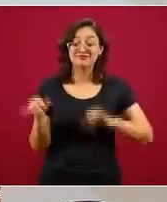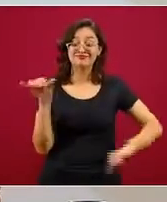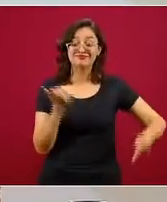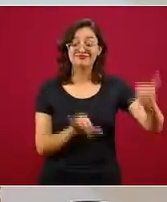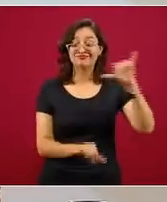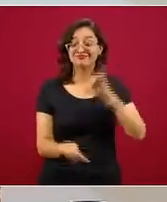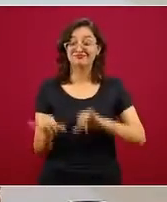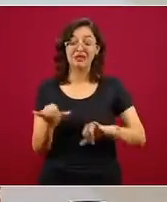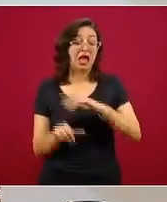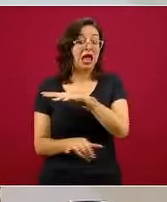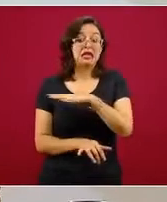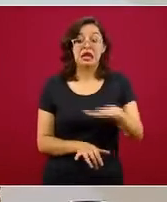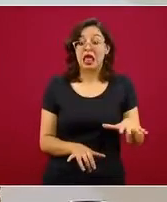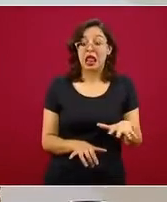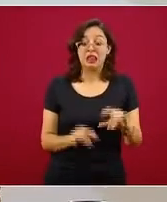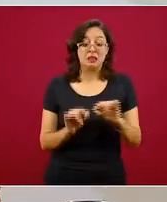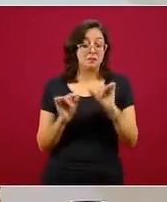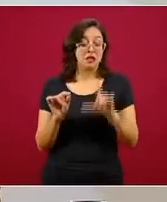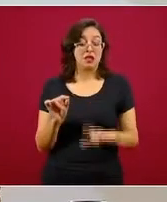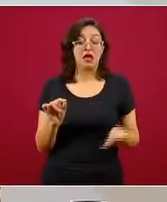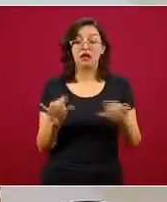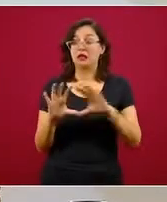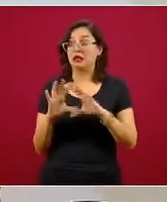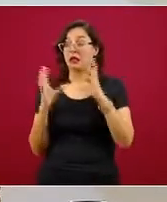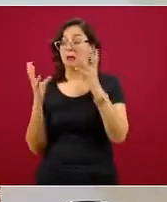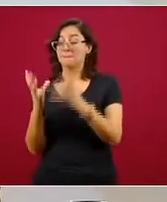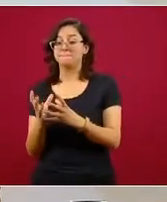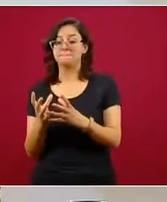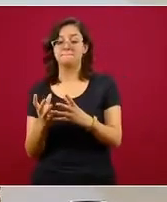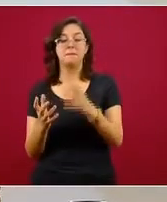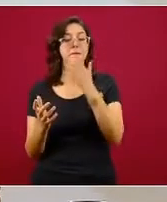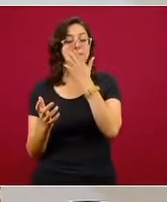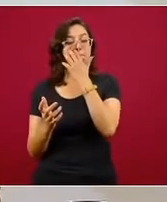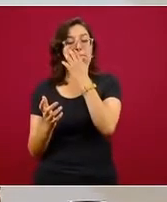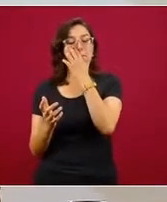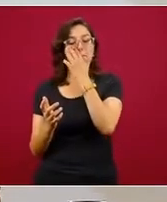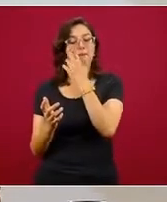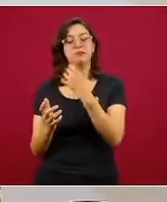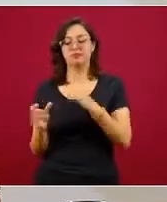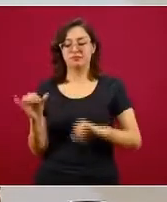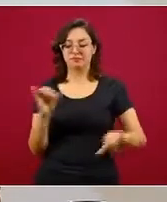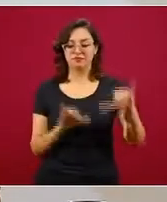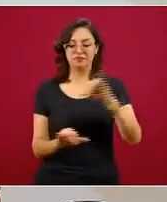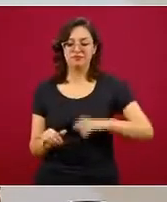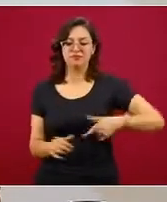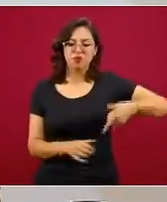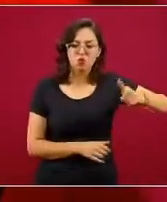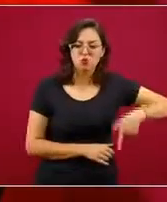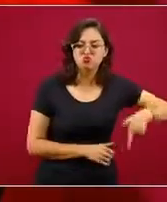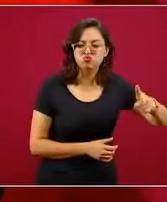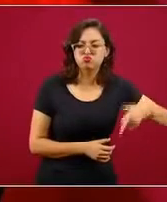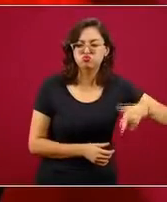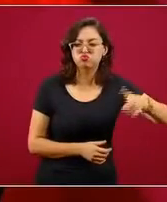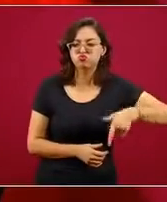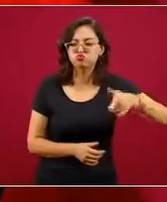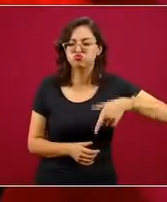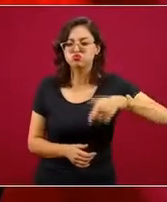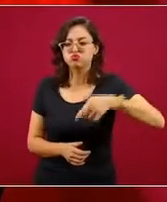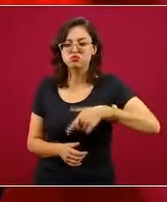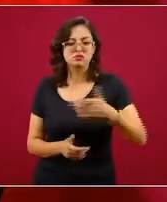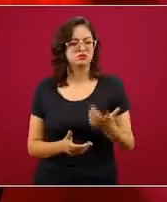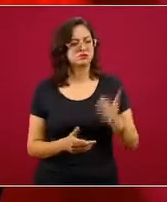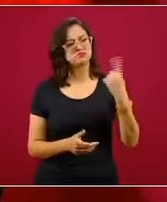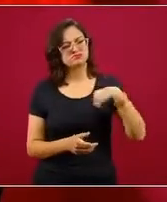país y en el mundo, como herbicidas, que recientemente hicimos un pronunciamiento justamente surgido del